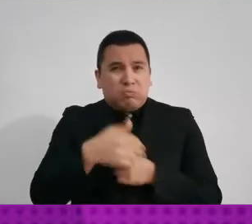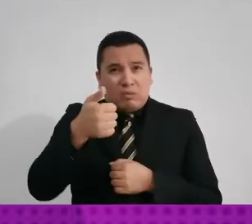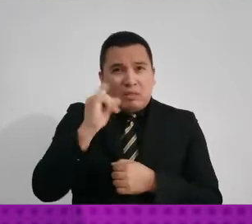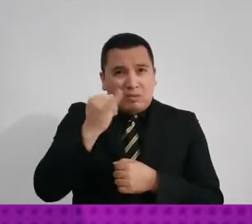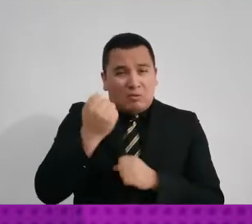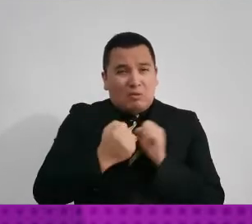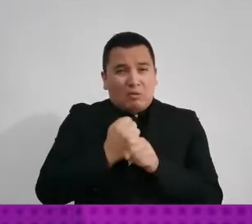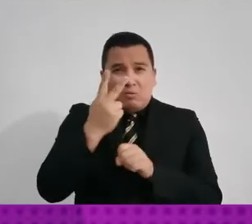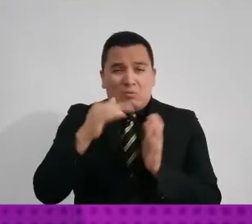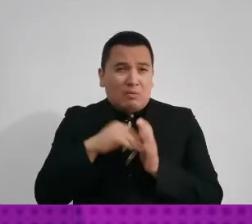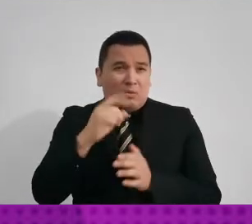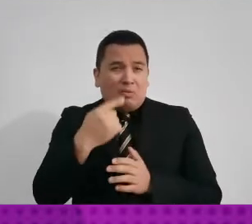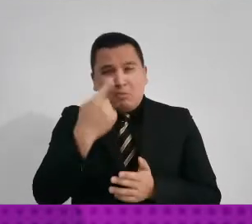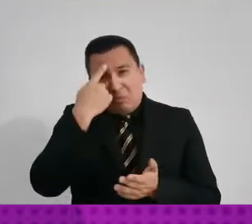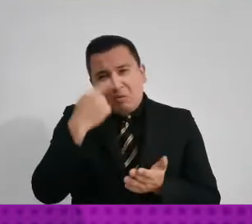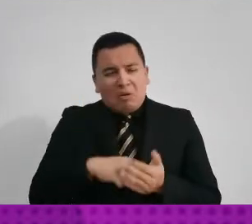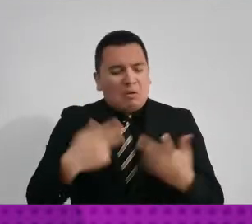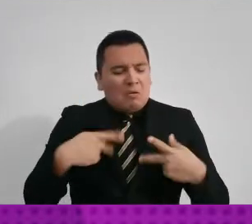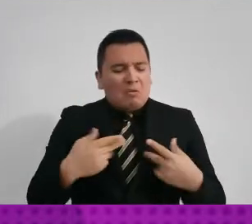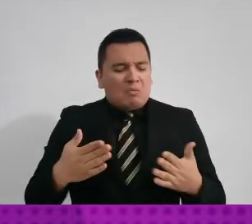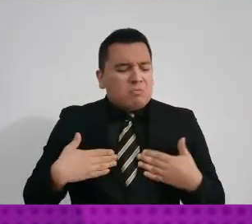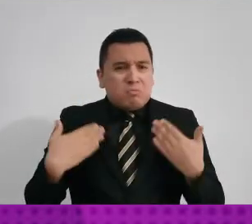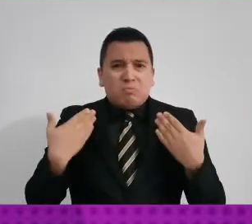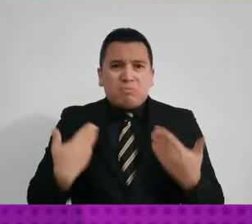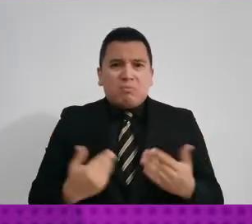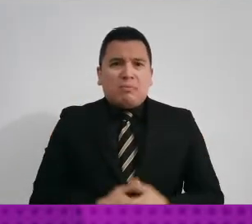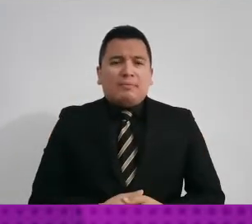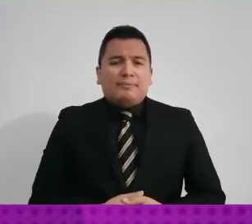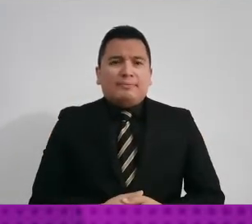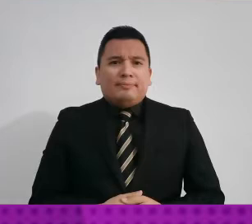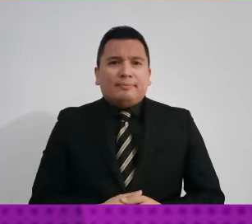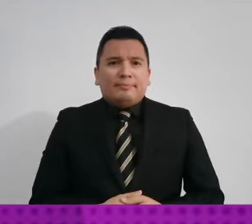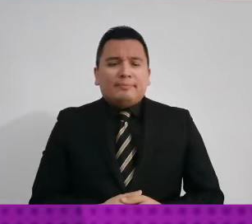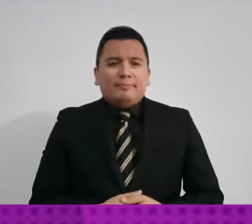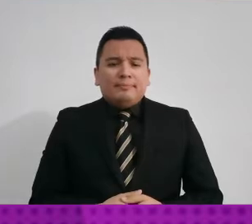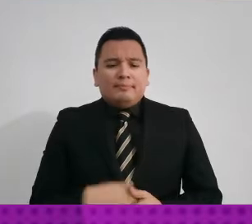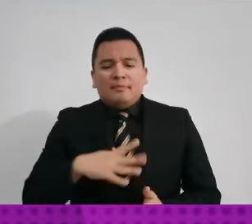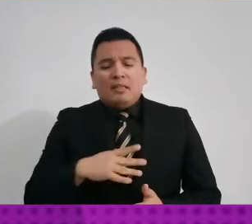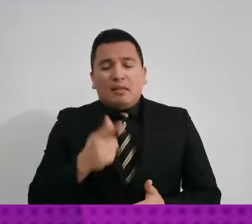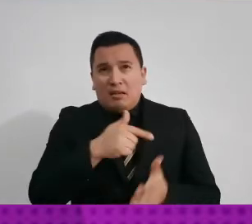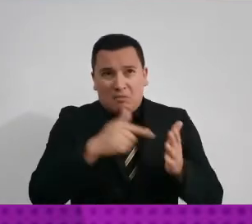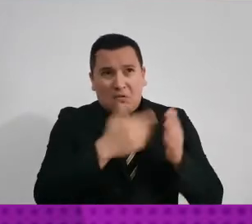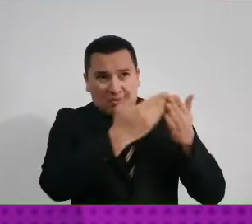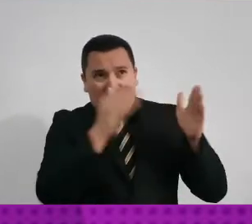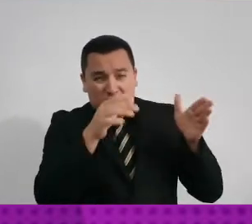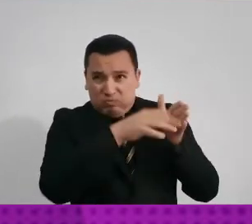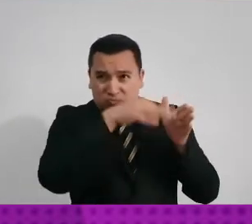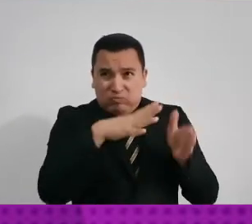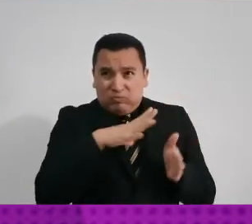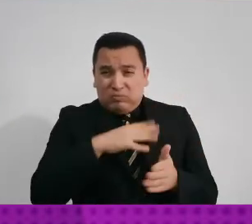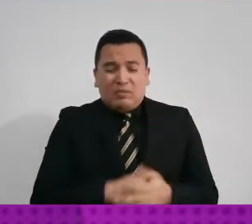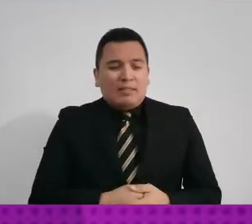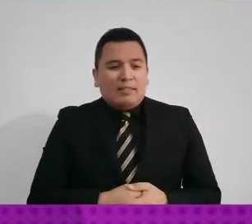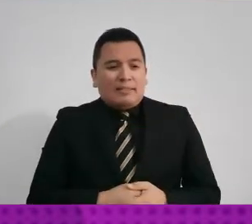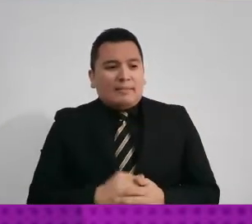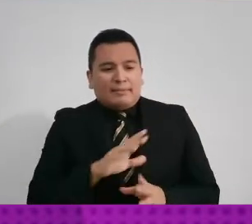de 2021, pues creo que la ciudadanía coahuilense puede tener la seguridad, la certeza de que en todas las casillas electorales se va a contar con